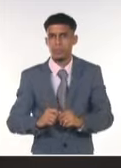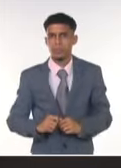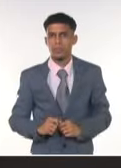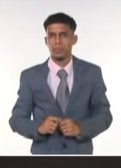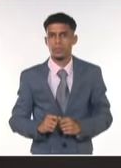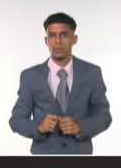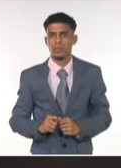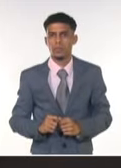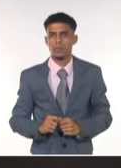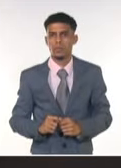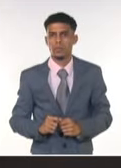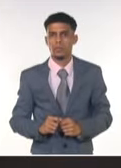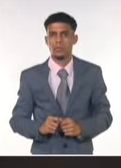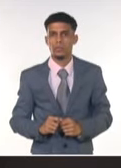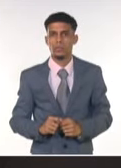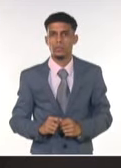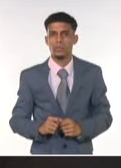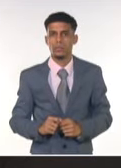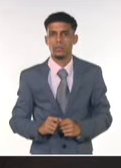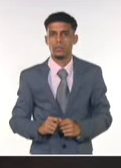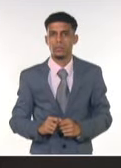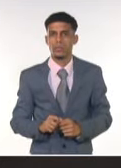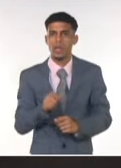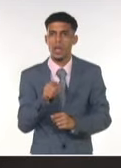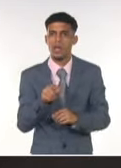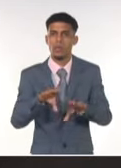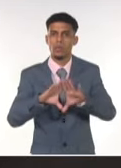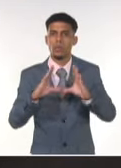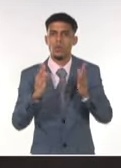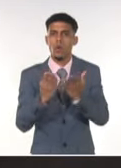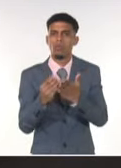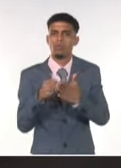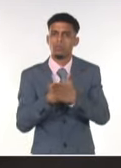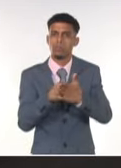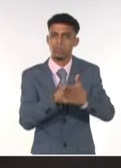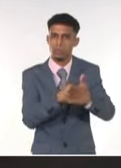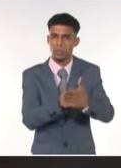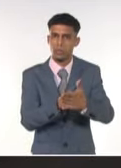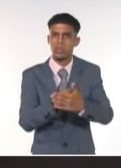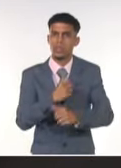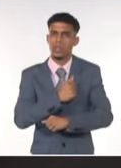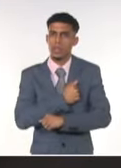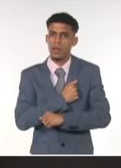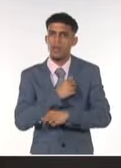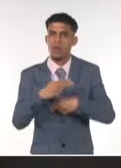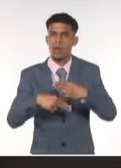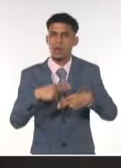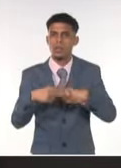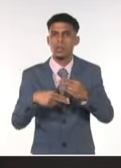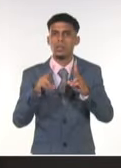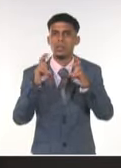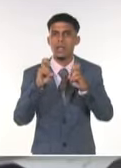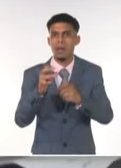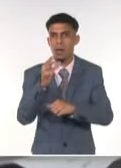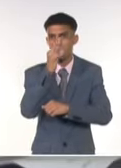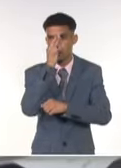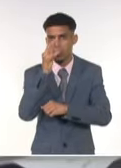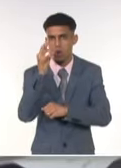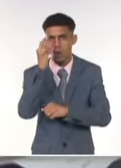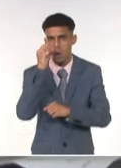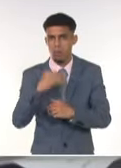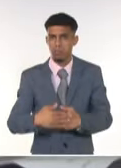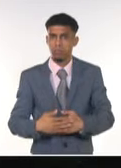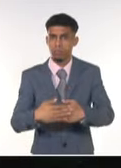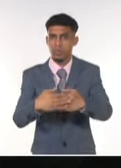existencia humana hoy, y por eso también dentro de eso estaría todo el enfrentamiento que queremos hacer con los temas asociados con la droga, con el embarazo en